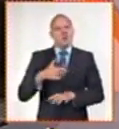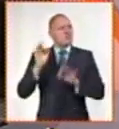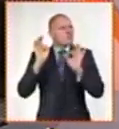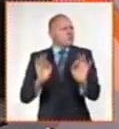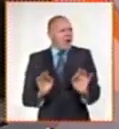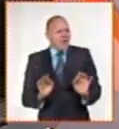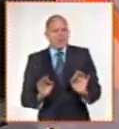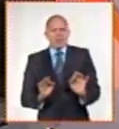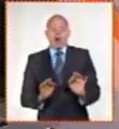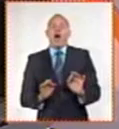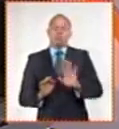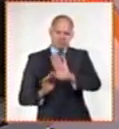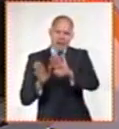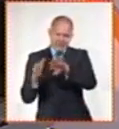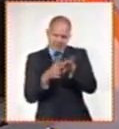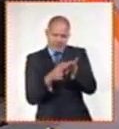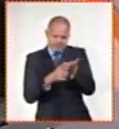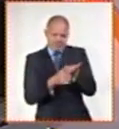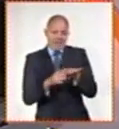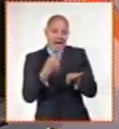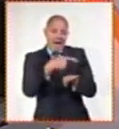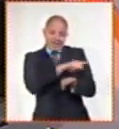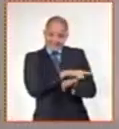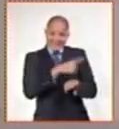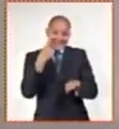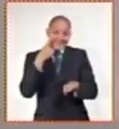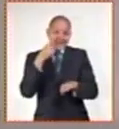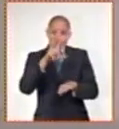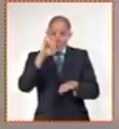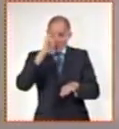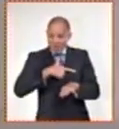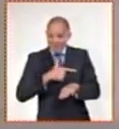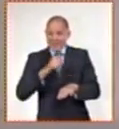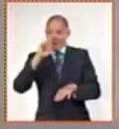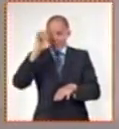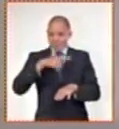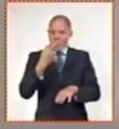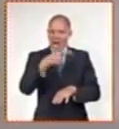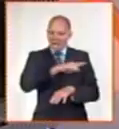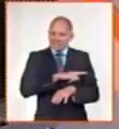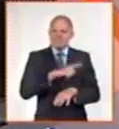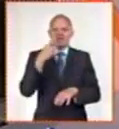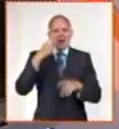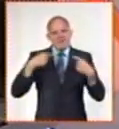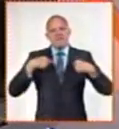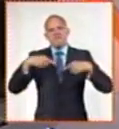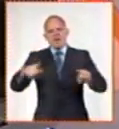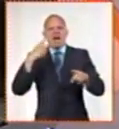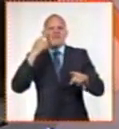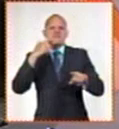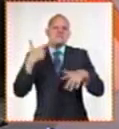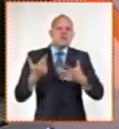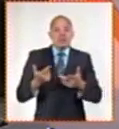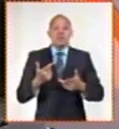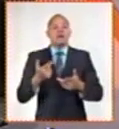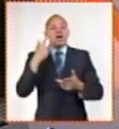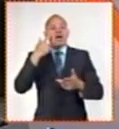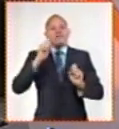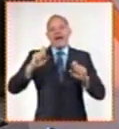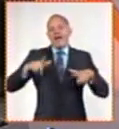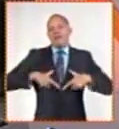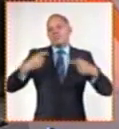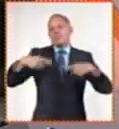bueno, ganó Lula, y es el fenómeno del lawfare. Sería bueno, Anita, hablar, analizar sobre esto y